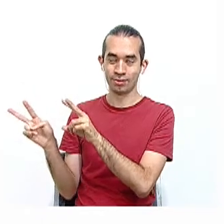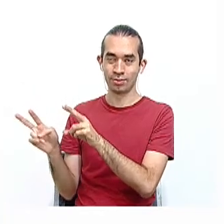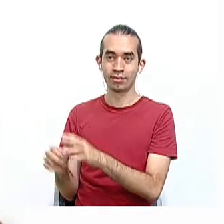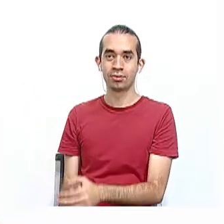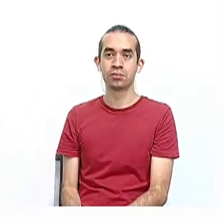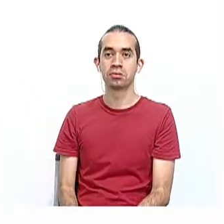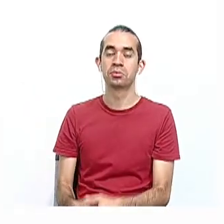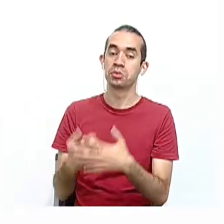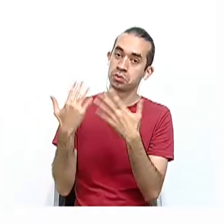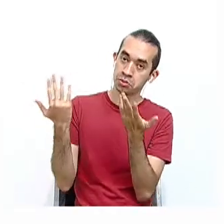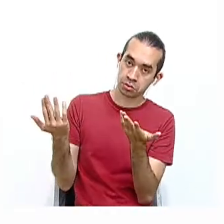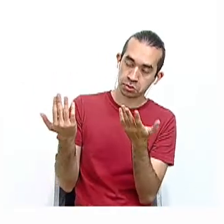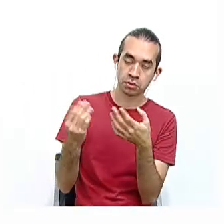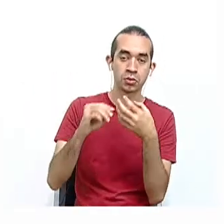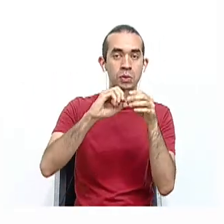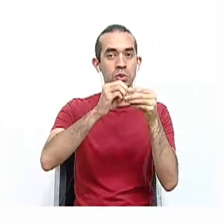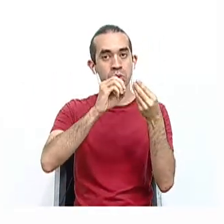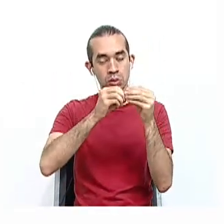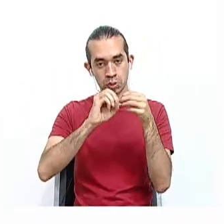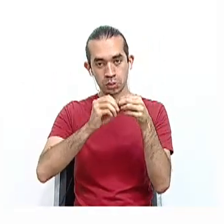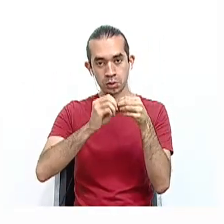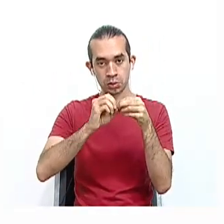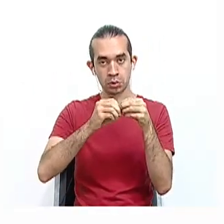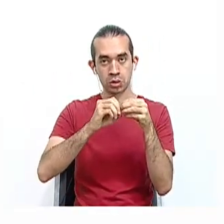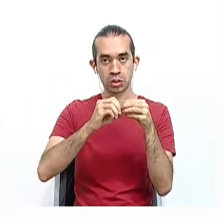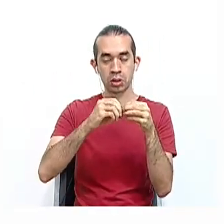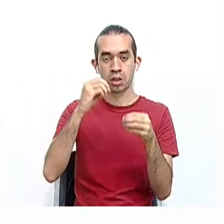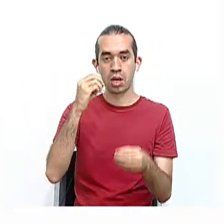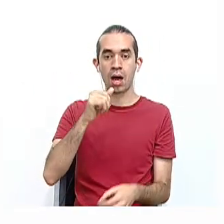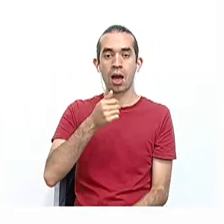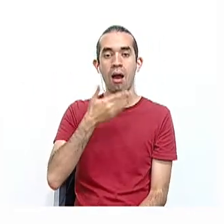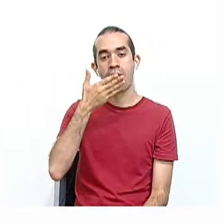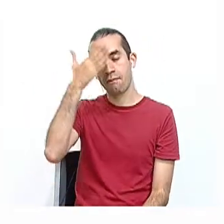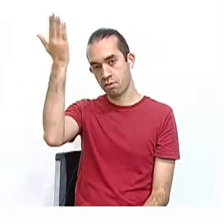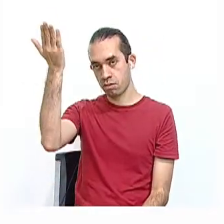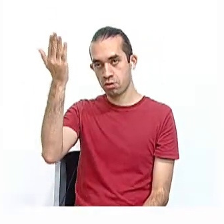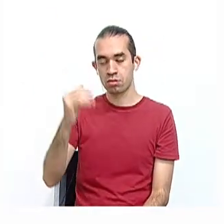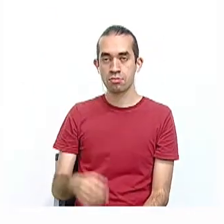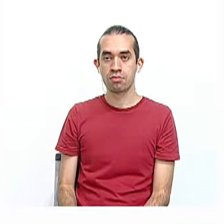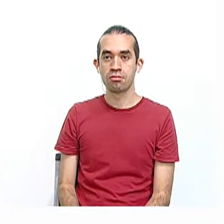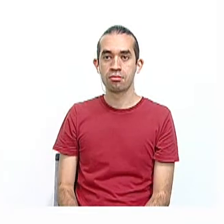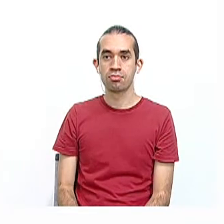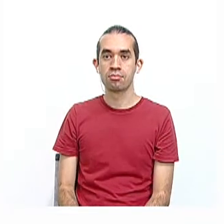o bien de los números llamados arábigos.